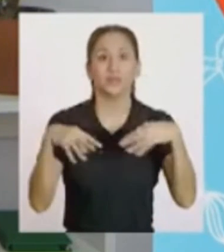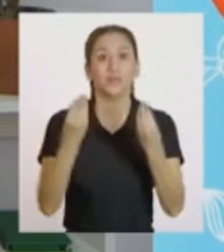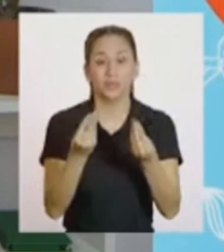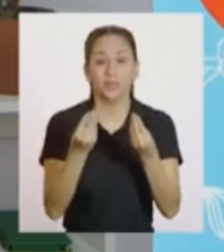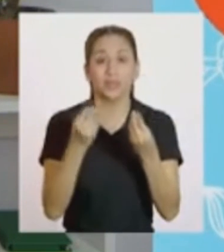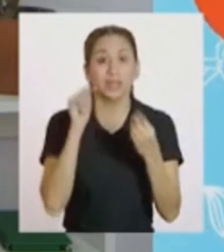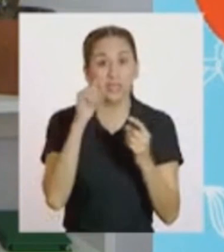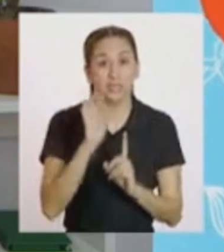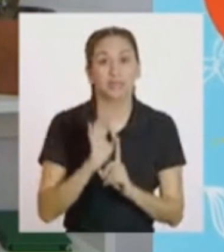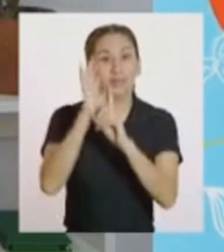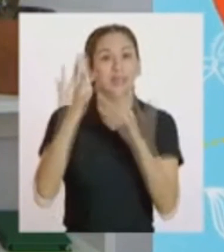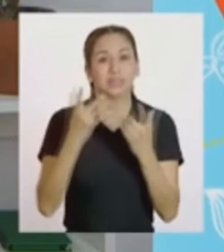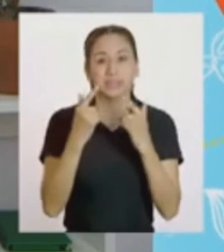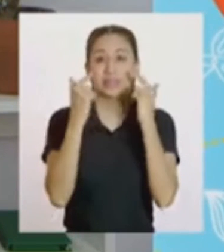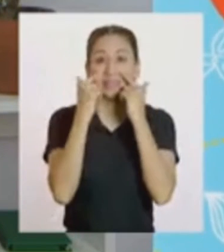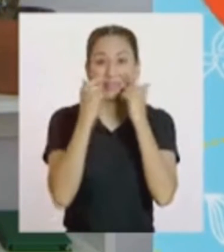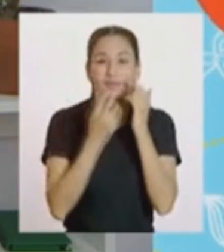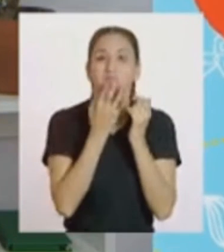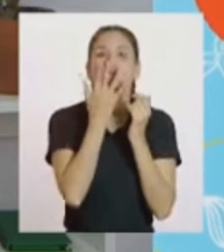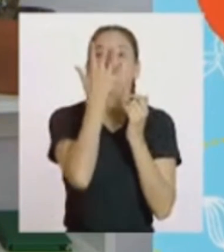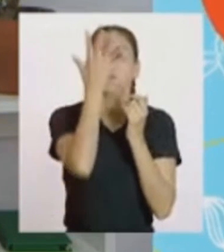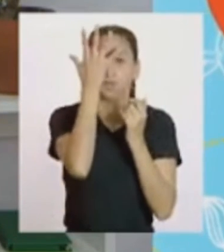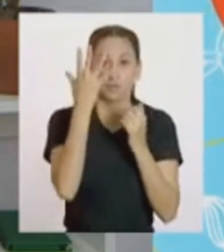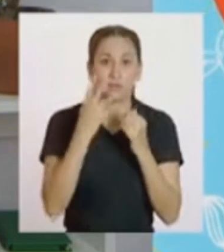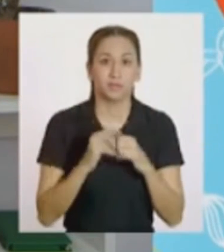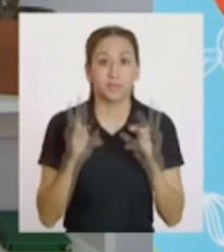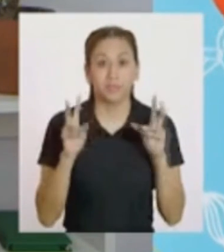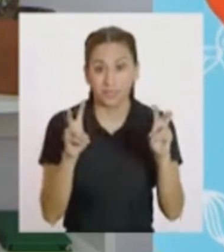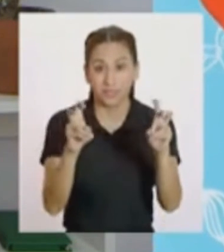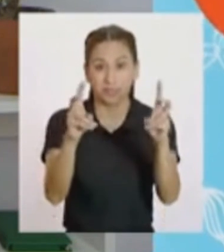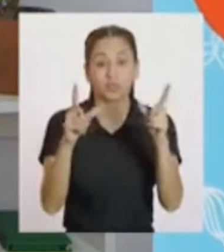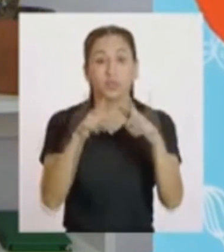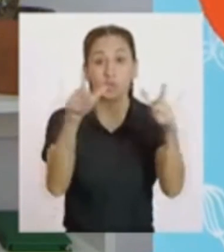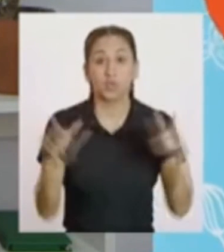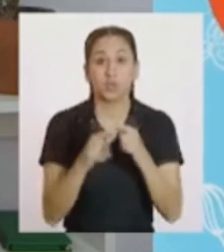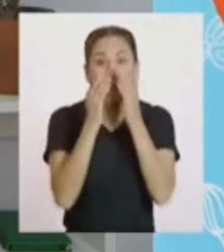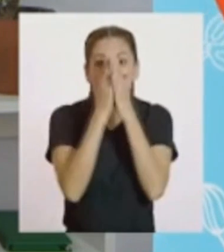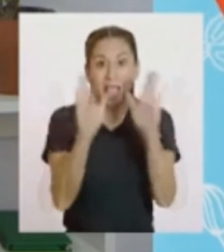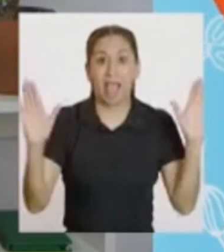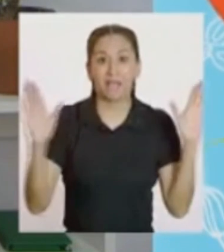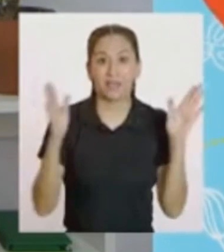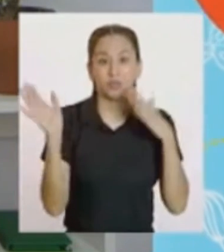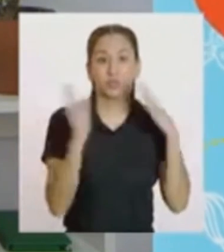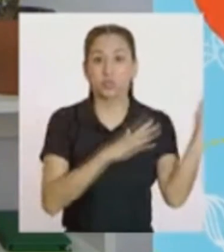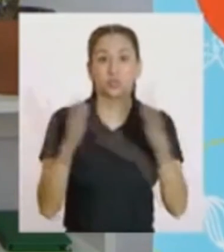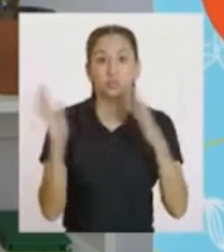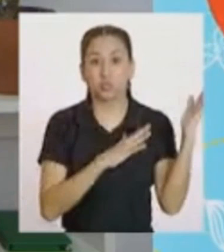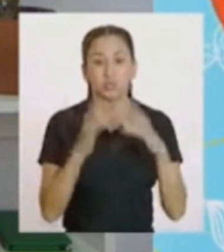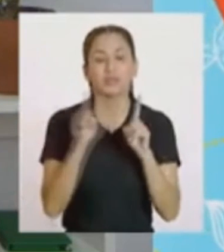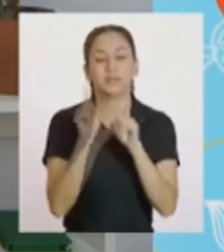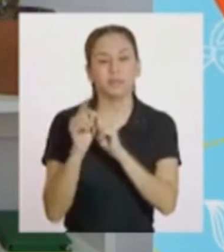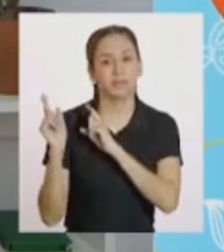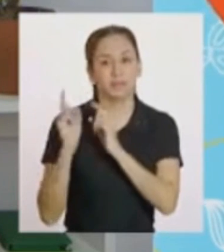porque principalmente la vía respiratoria es por donde va a entrar este virus. Estar en espacios abiertos y obviamente